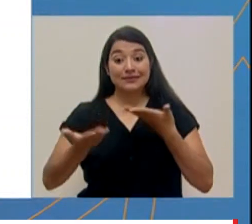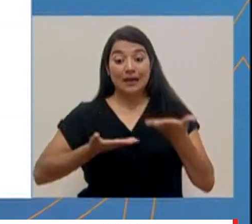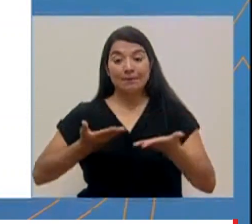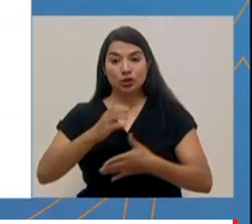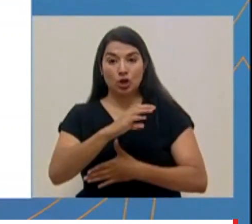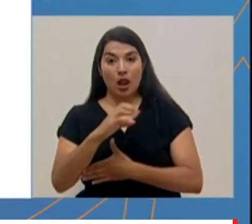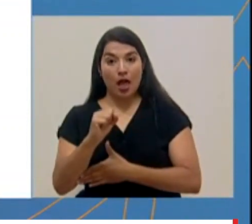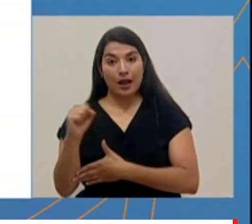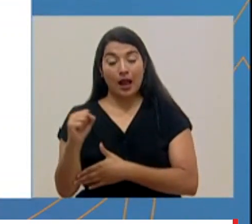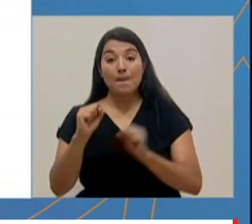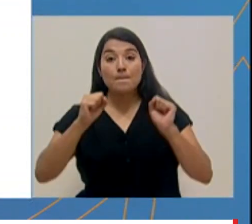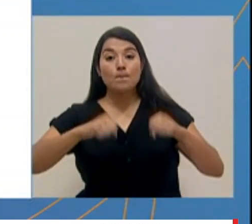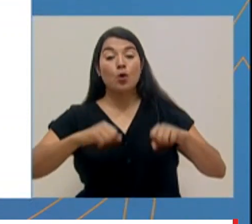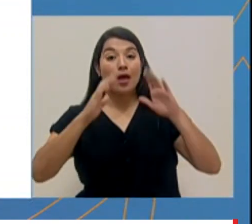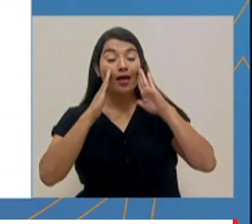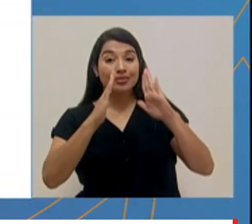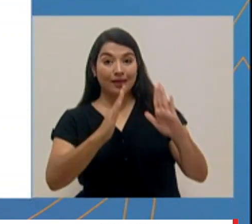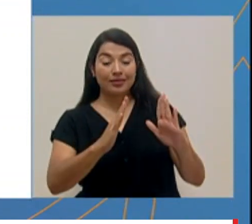atendiendo una